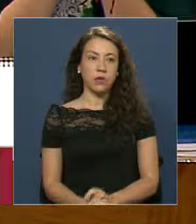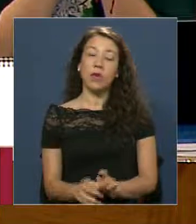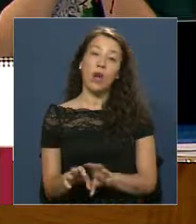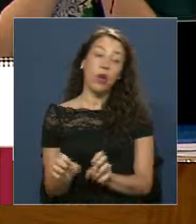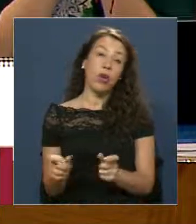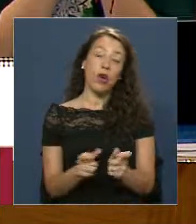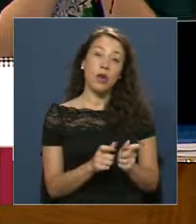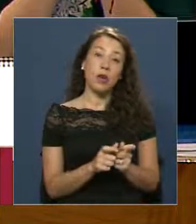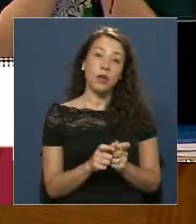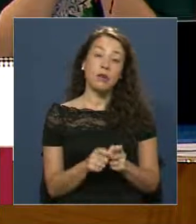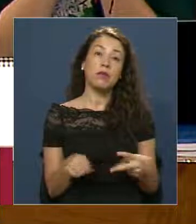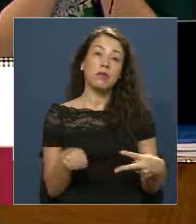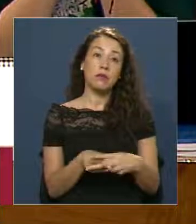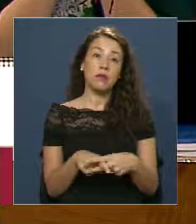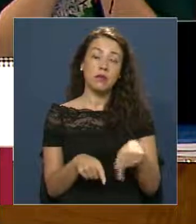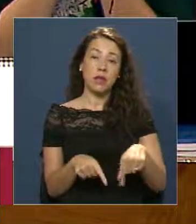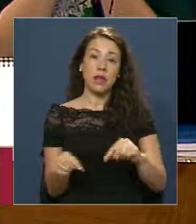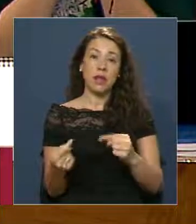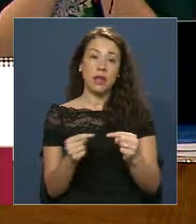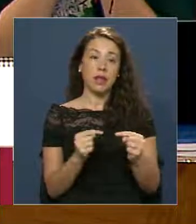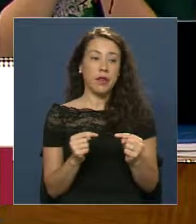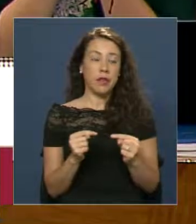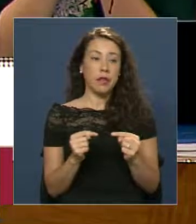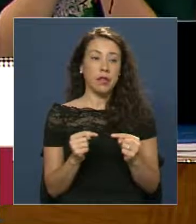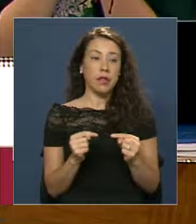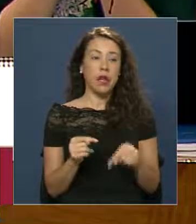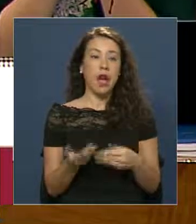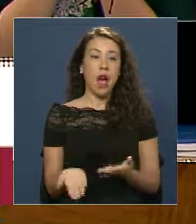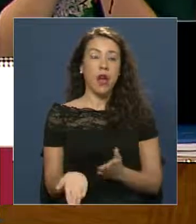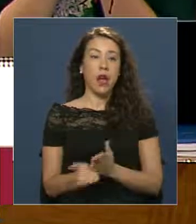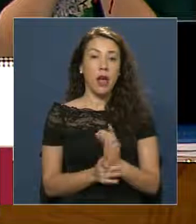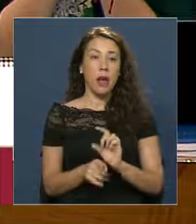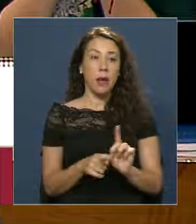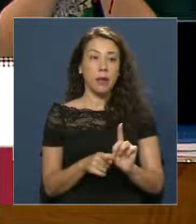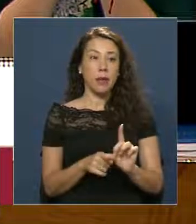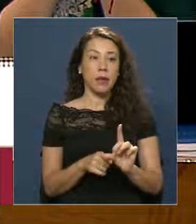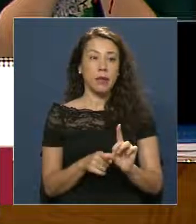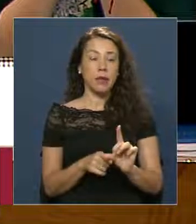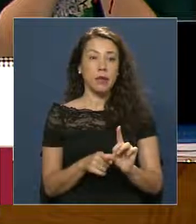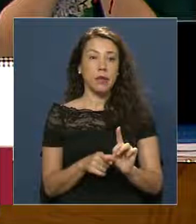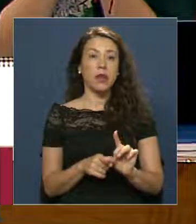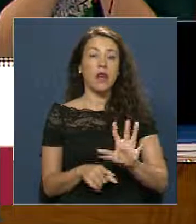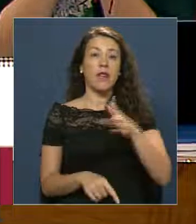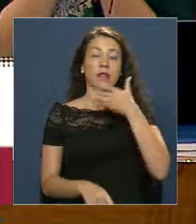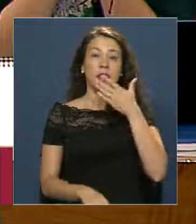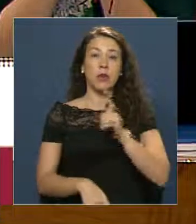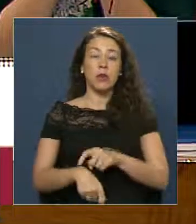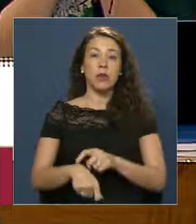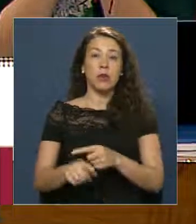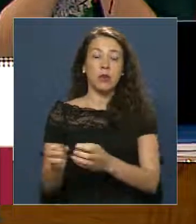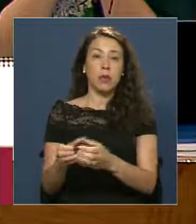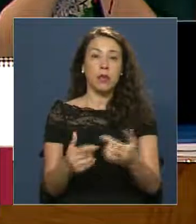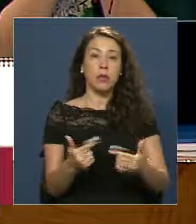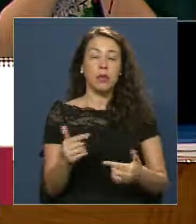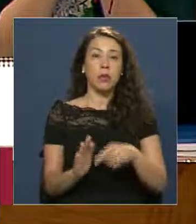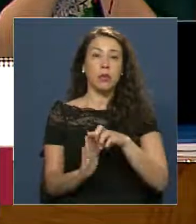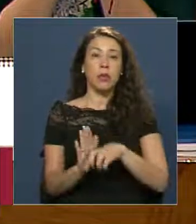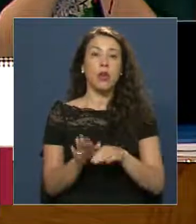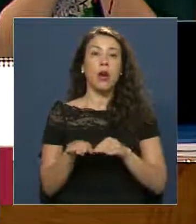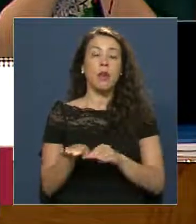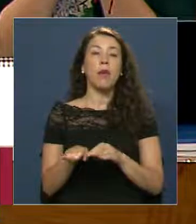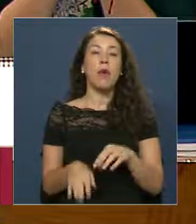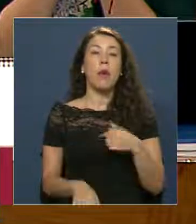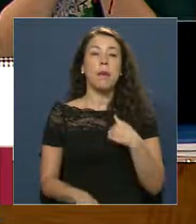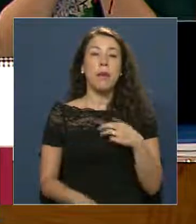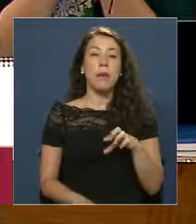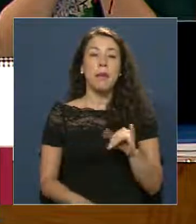comité. Vamos a interrumpir este debate. Vamos a iniciar con intervenciones de 5 minutos por bancada el proyecto de apoyo a MIPYME